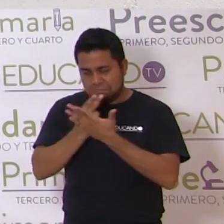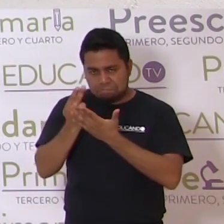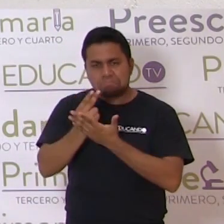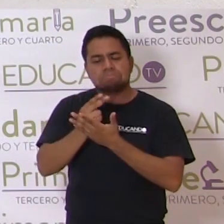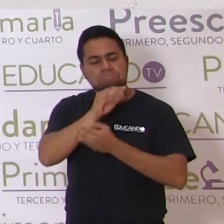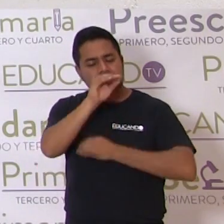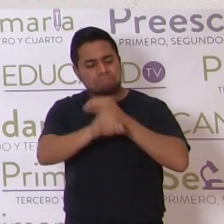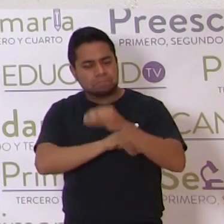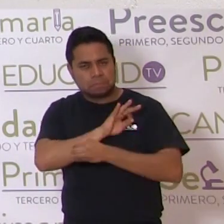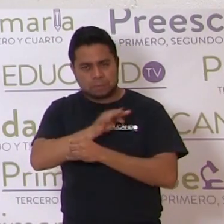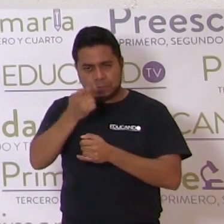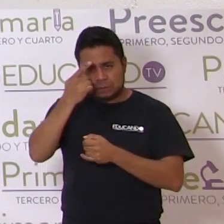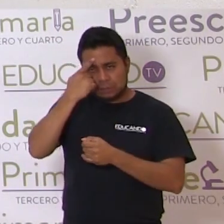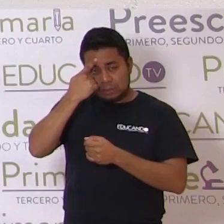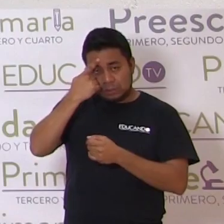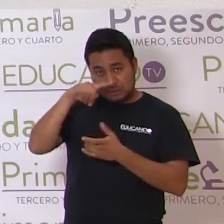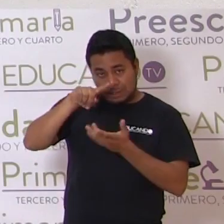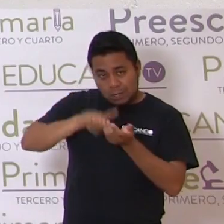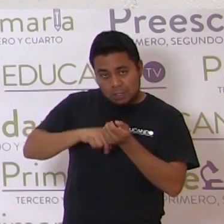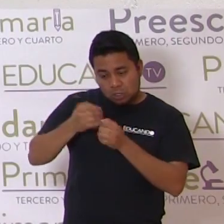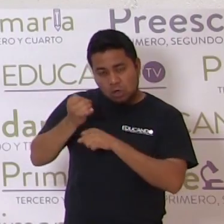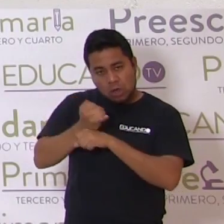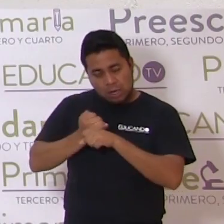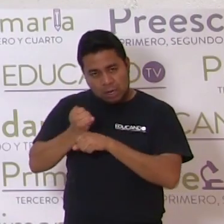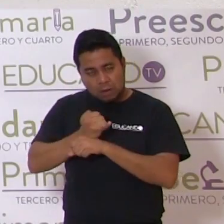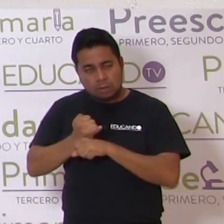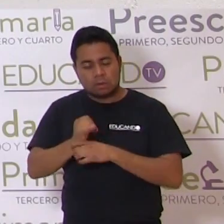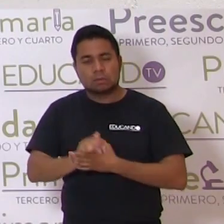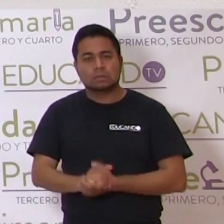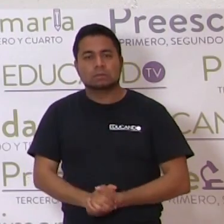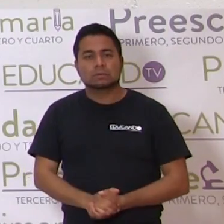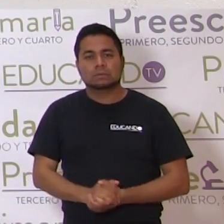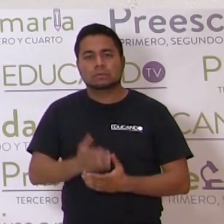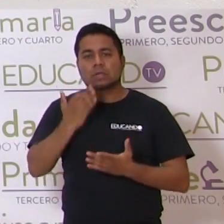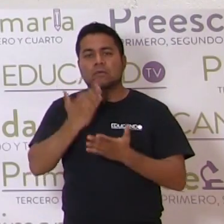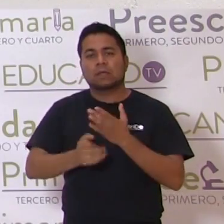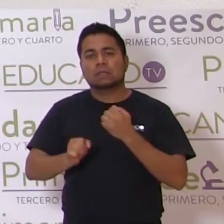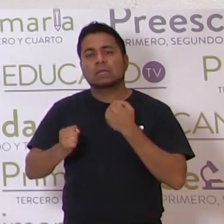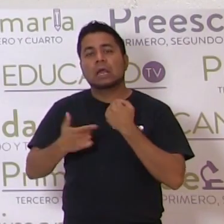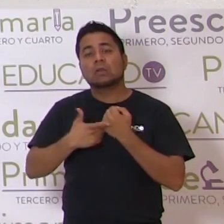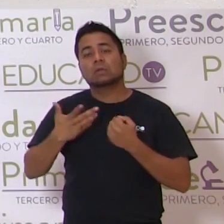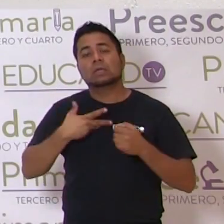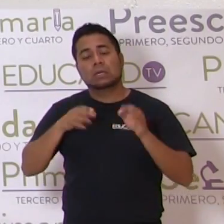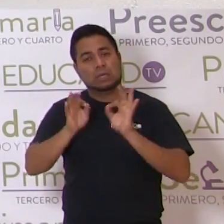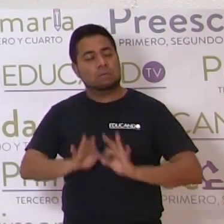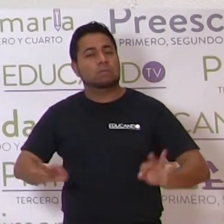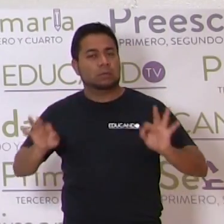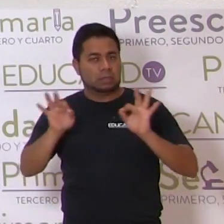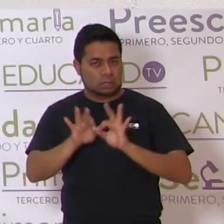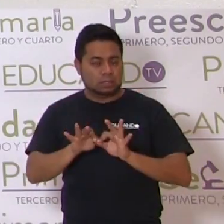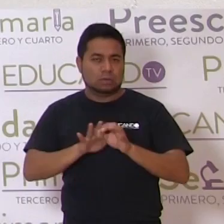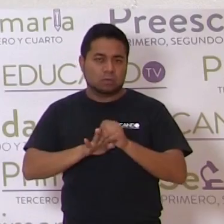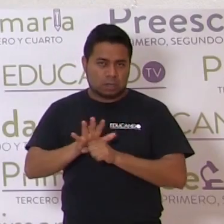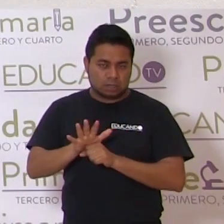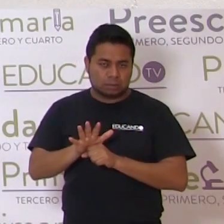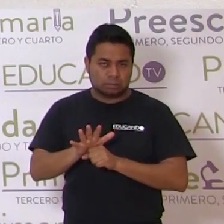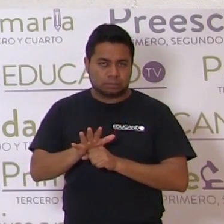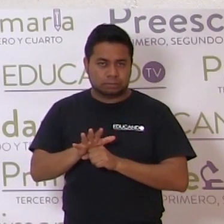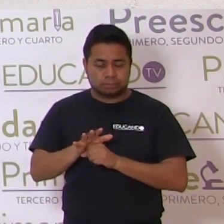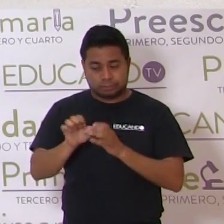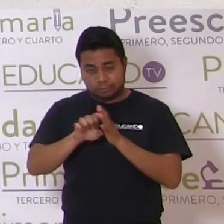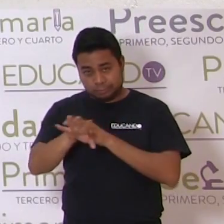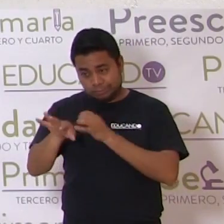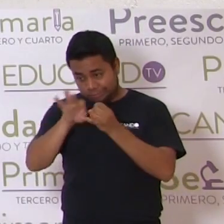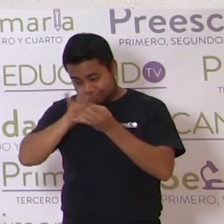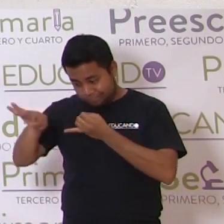incluir en sus informes científicos. Me falta algo muy importante, que va al final